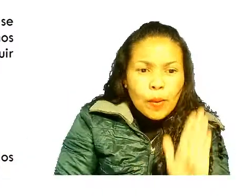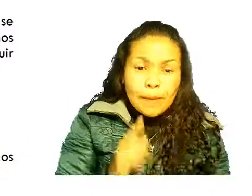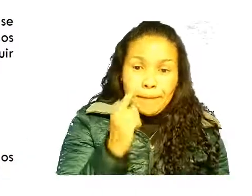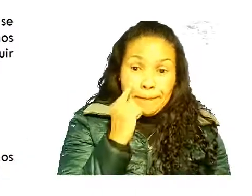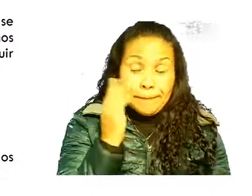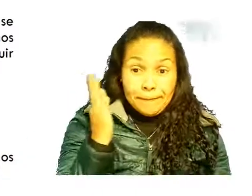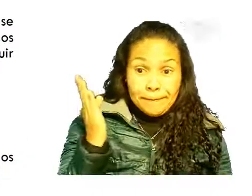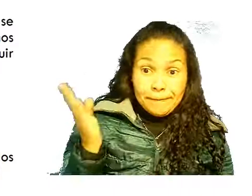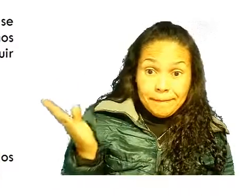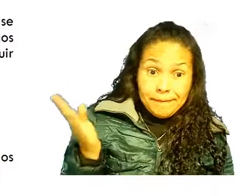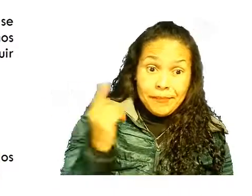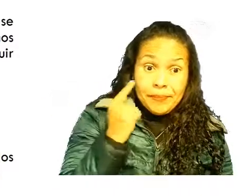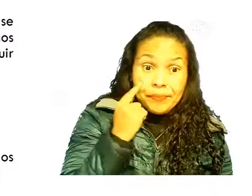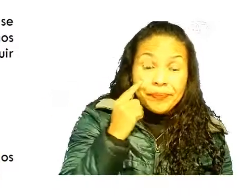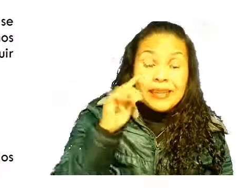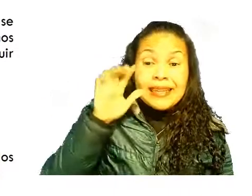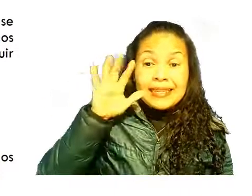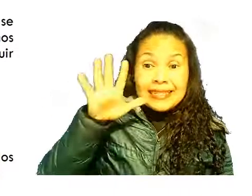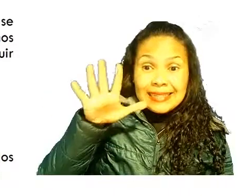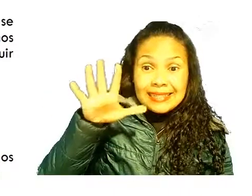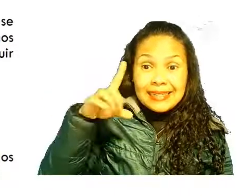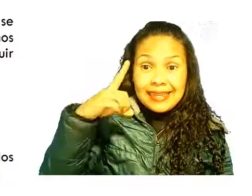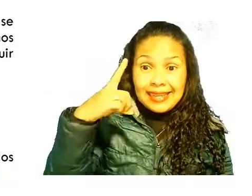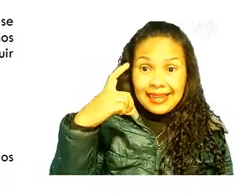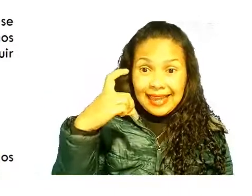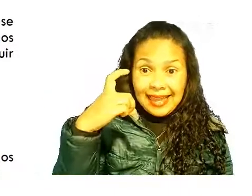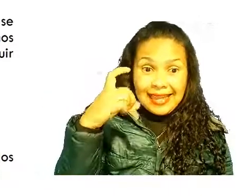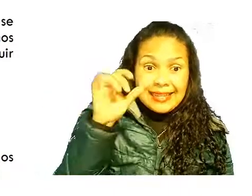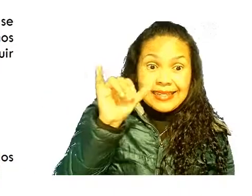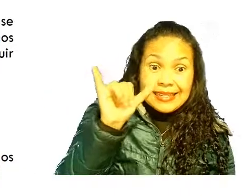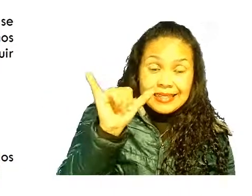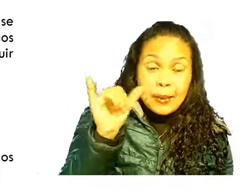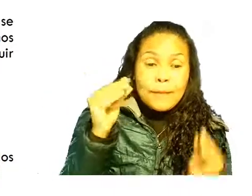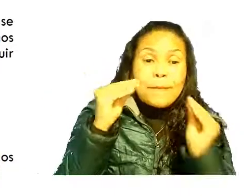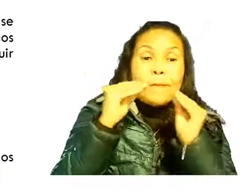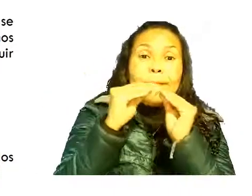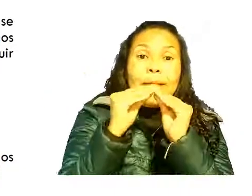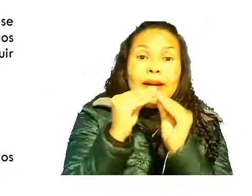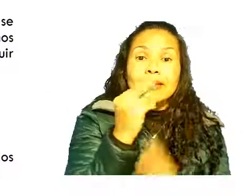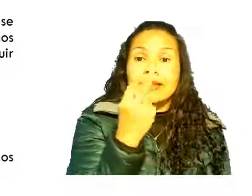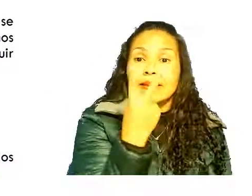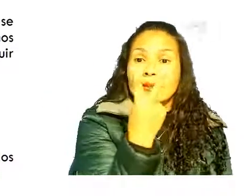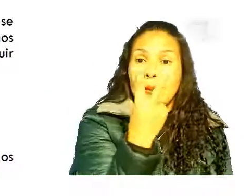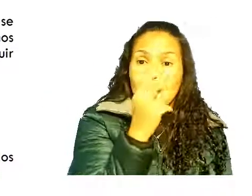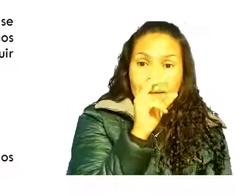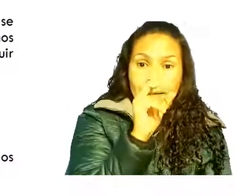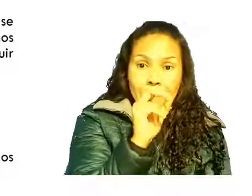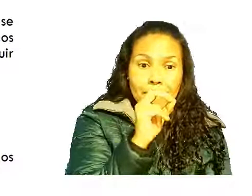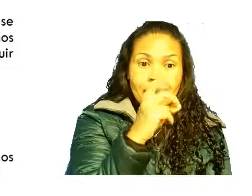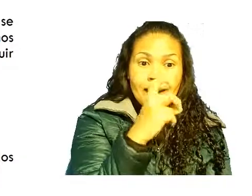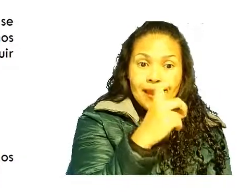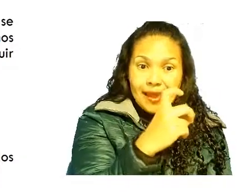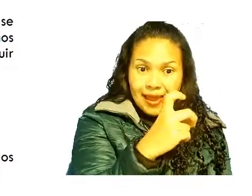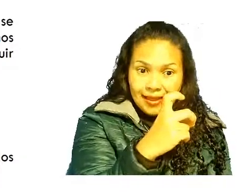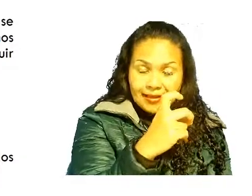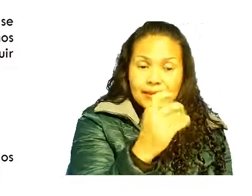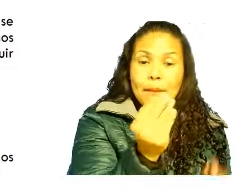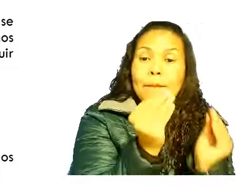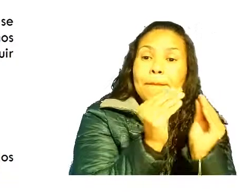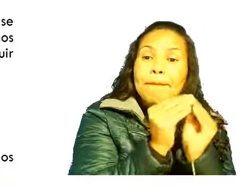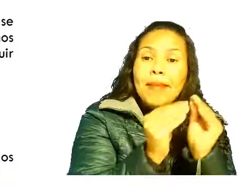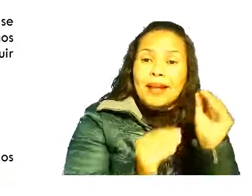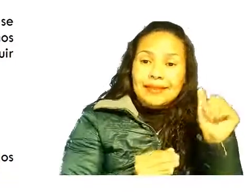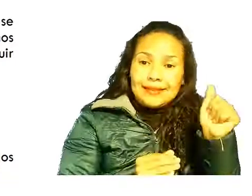Podemos observar la siguiente expresión: 5xy más 20x cuadrado más 10xy.